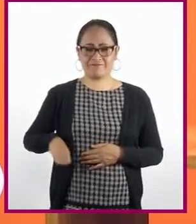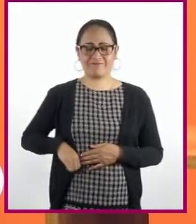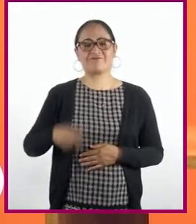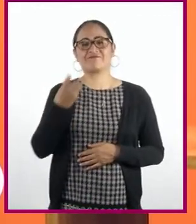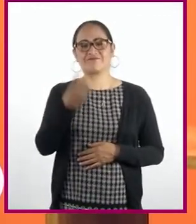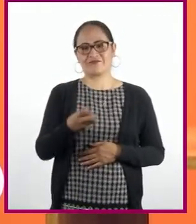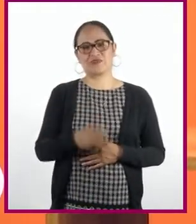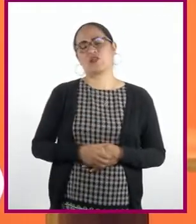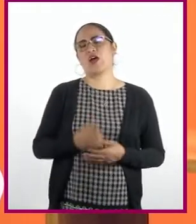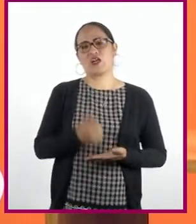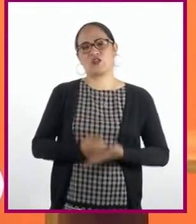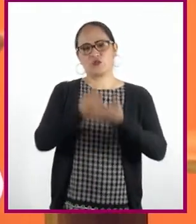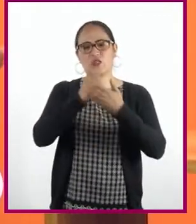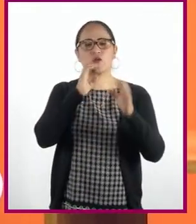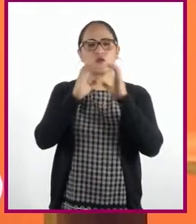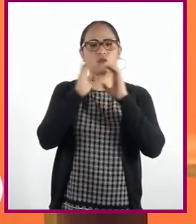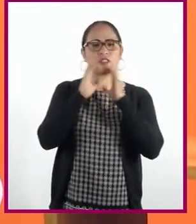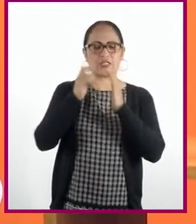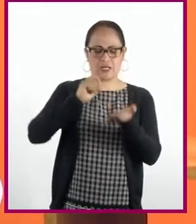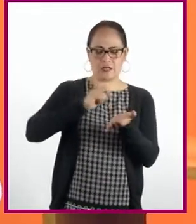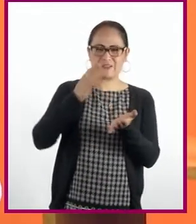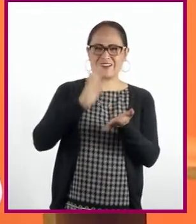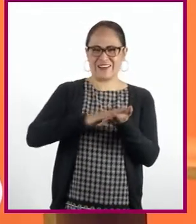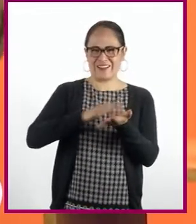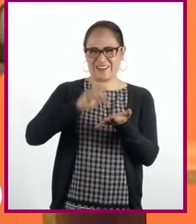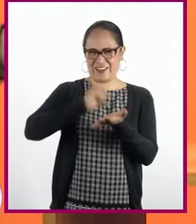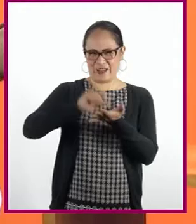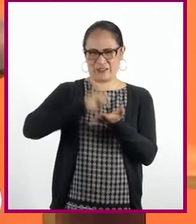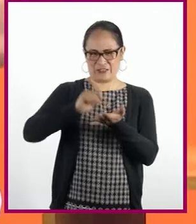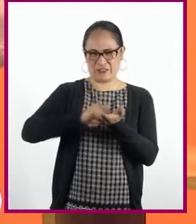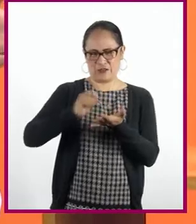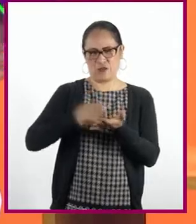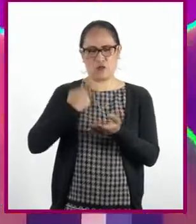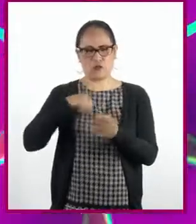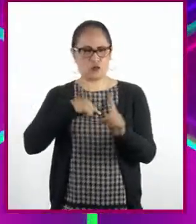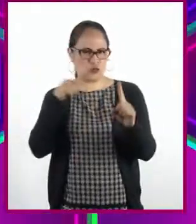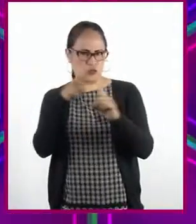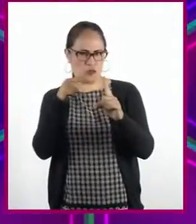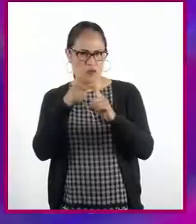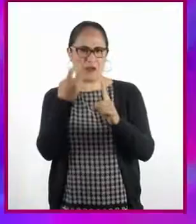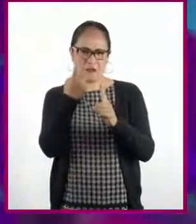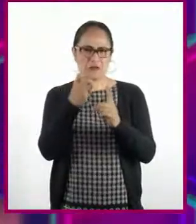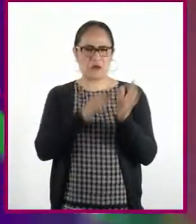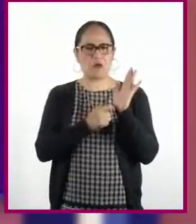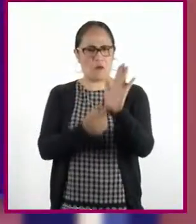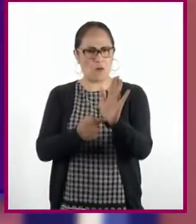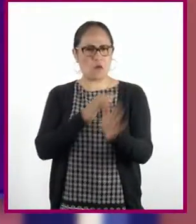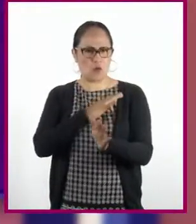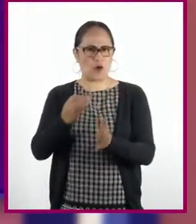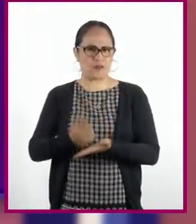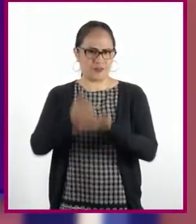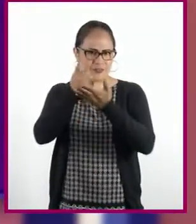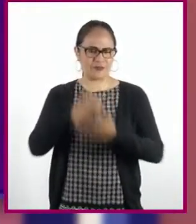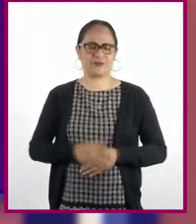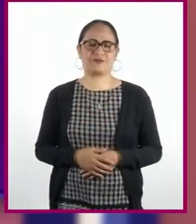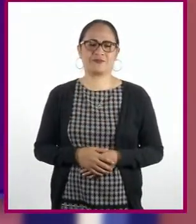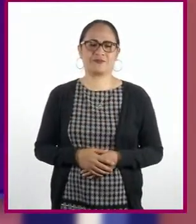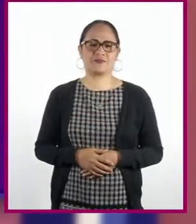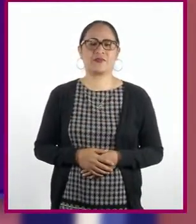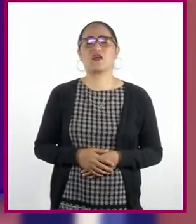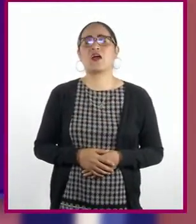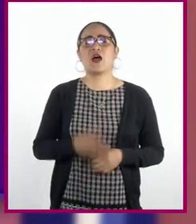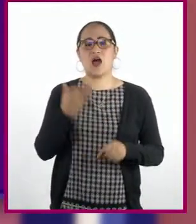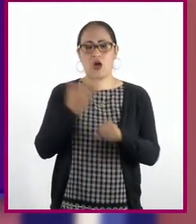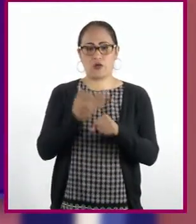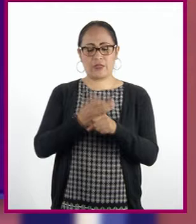a comunicarnos por escrito de mejor manera según el objetivo que queramos alcanzar. Los materiales que vamos a utilizar durante